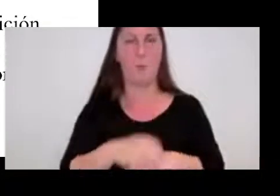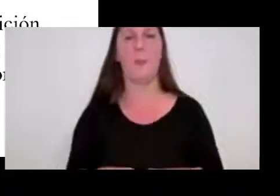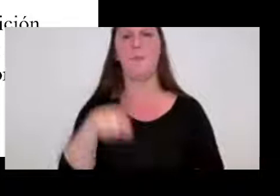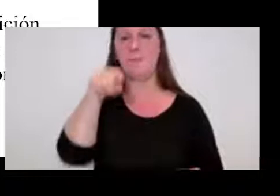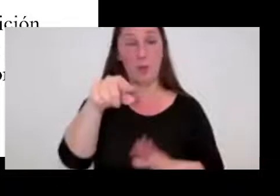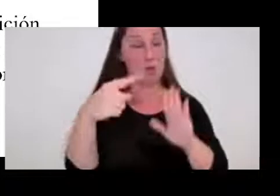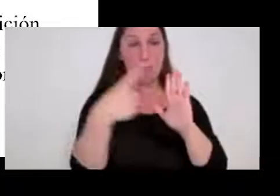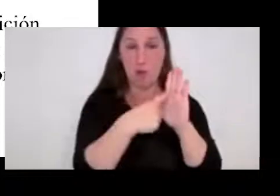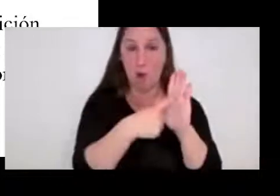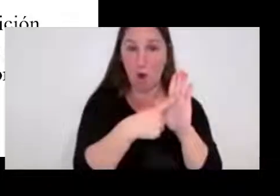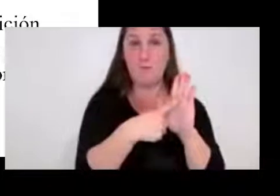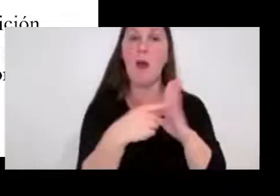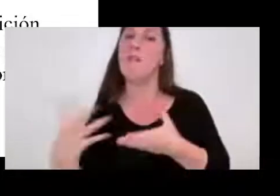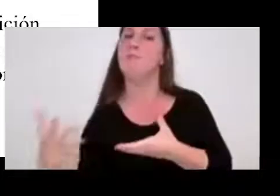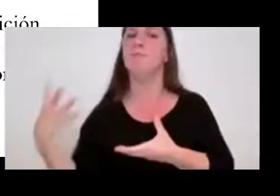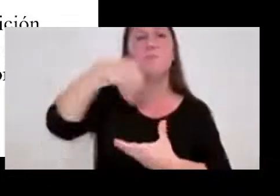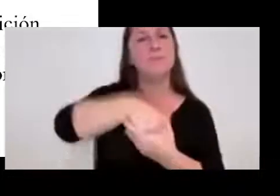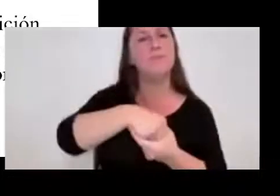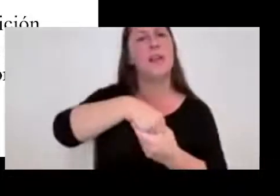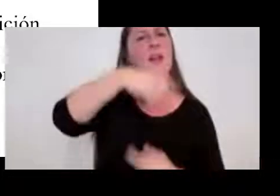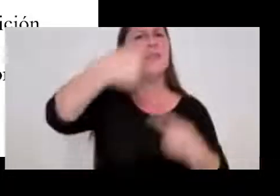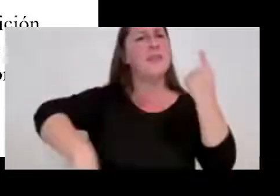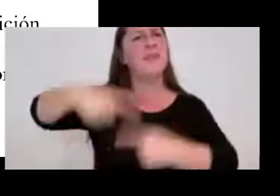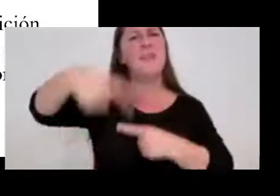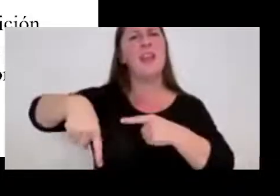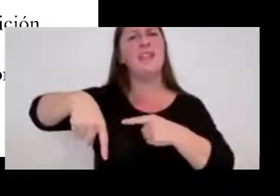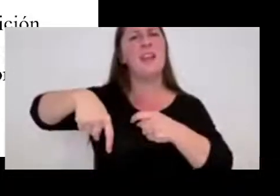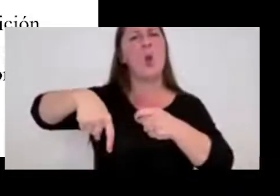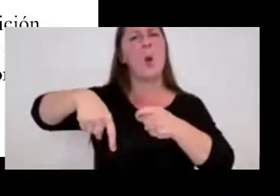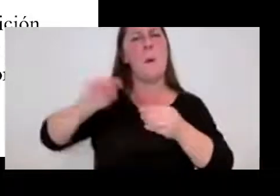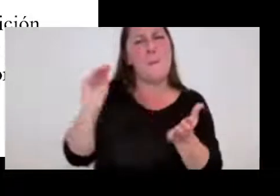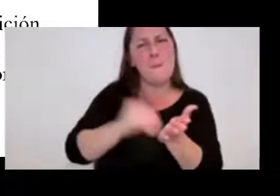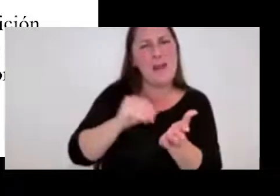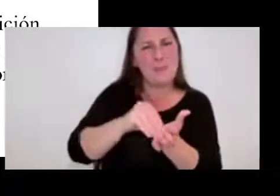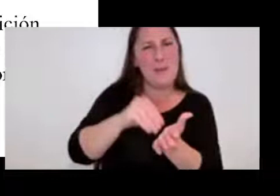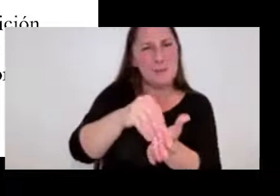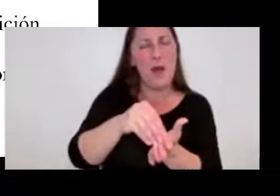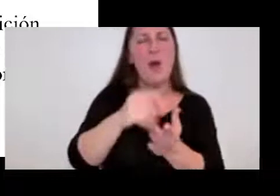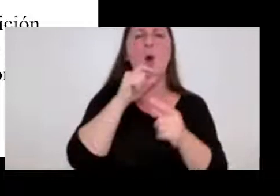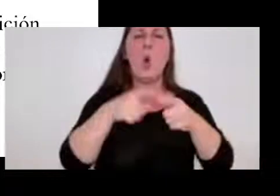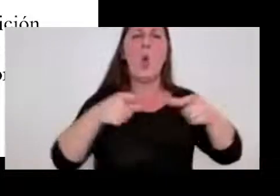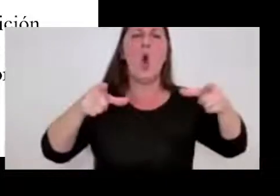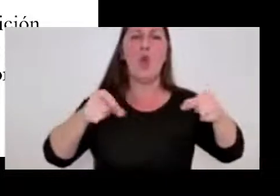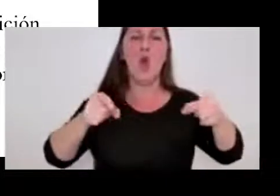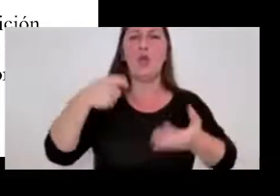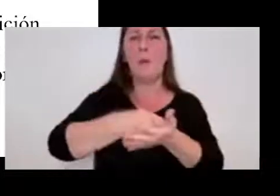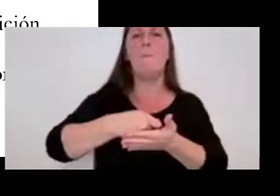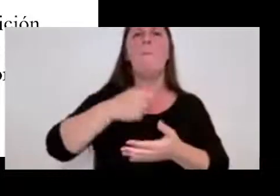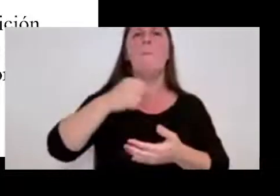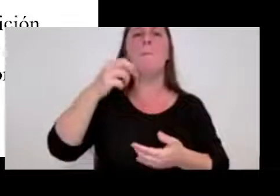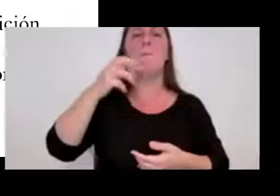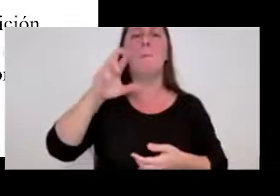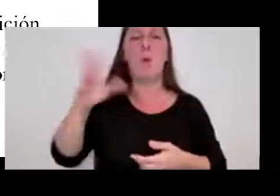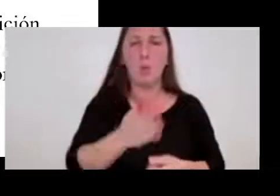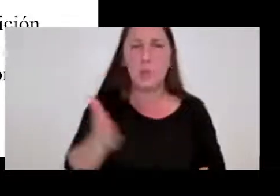por ejemplo, incorporó una serie de exenciones en el caso del bono de productividad, fallo de caja,